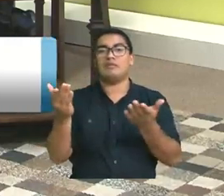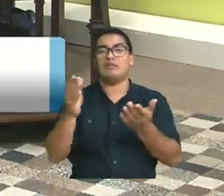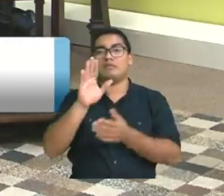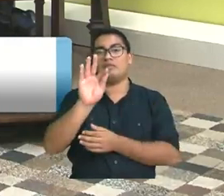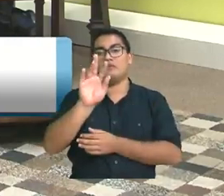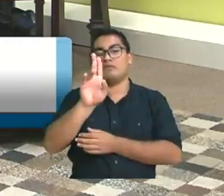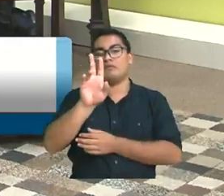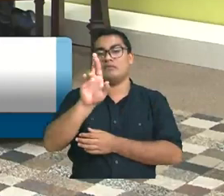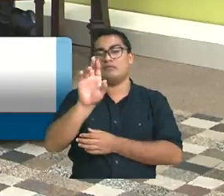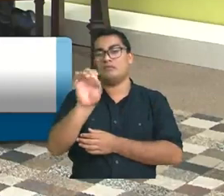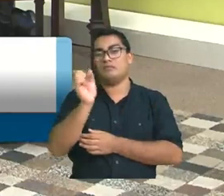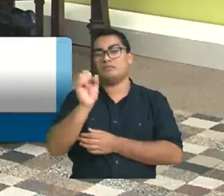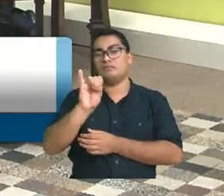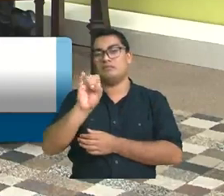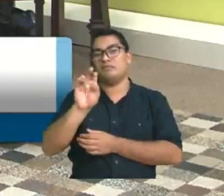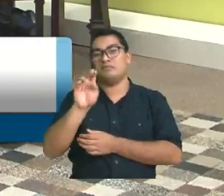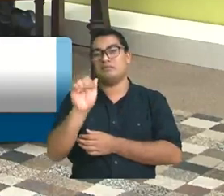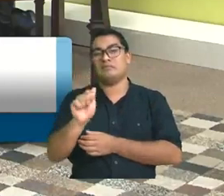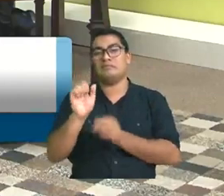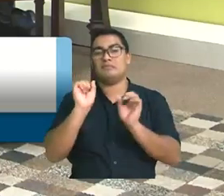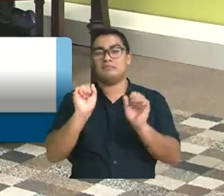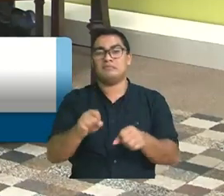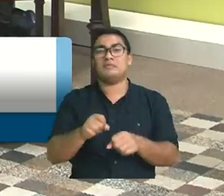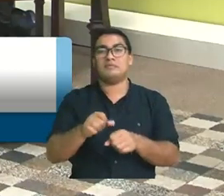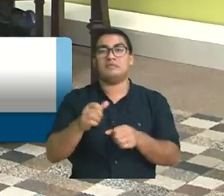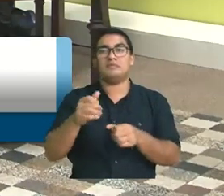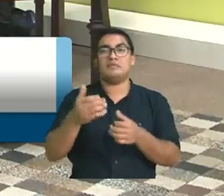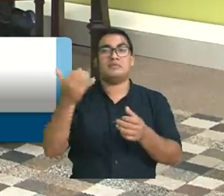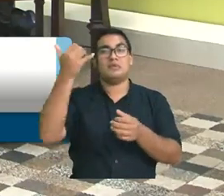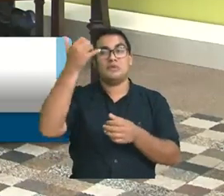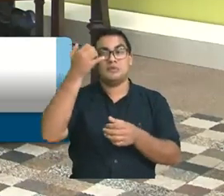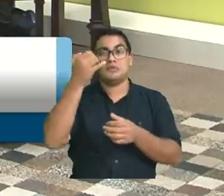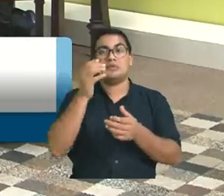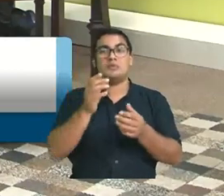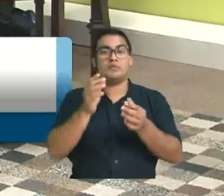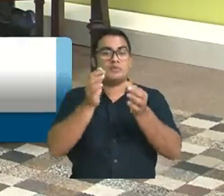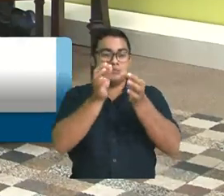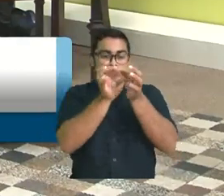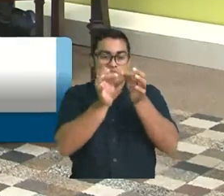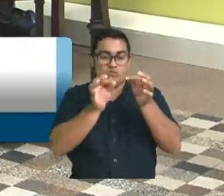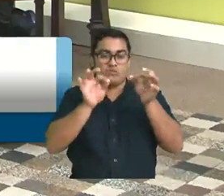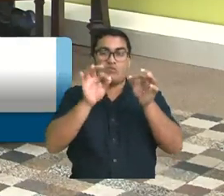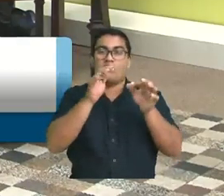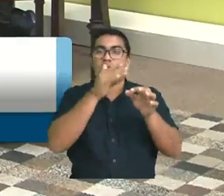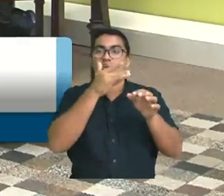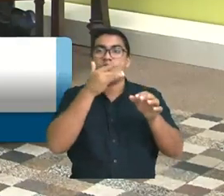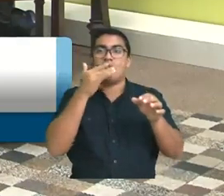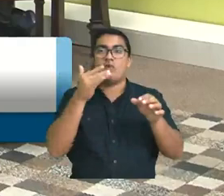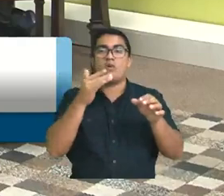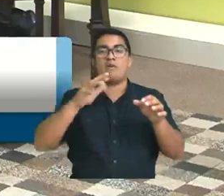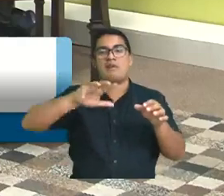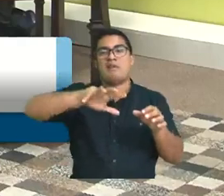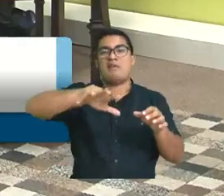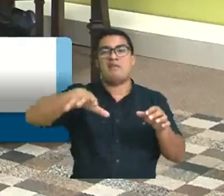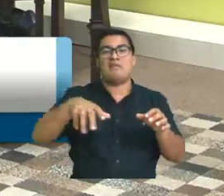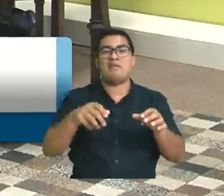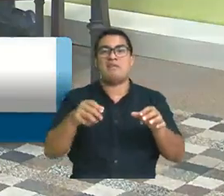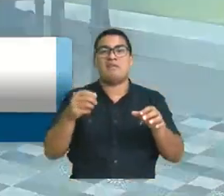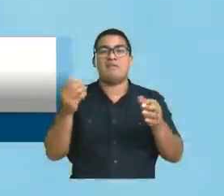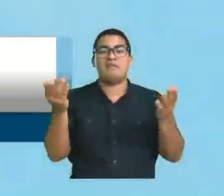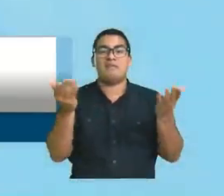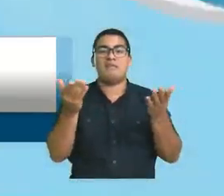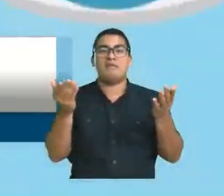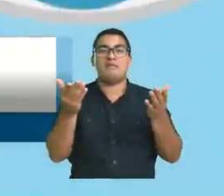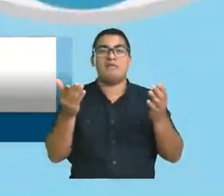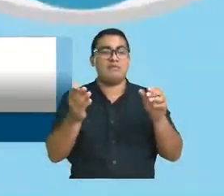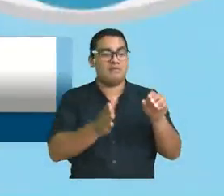fluoroceína. Se puede hacer con anestesia, igual es con una banda de color naranja, pero en la superficie ocular